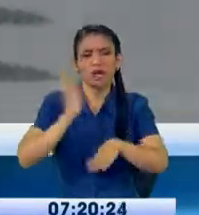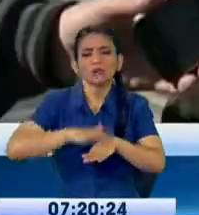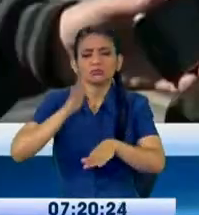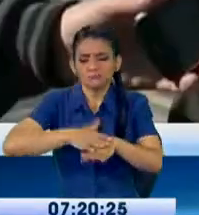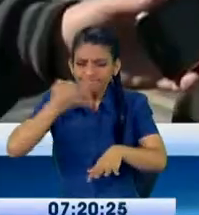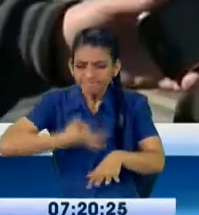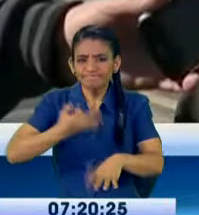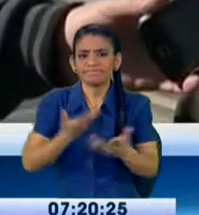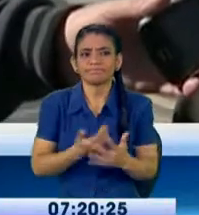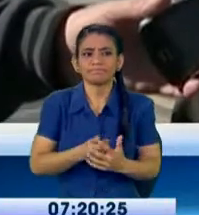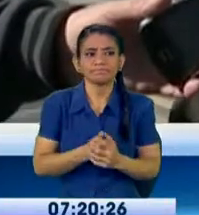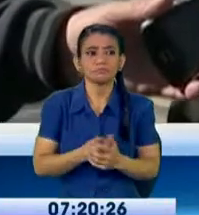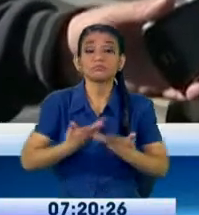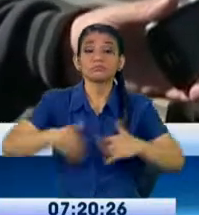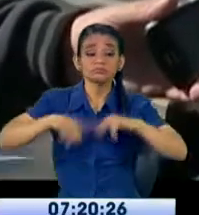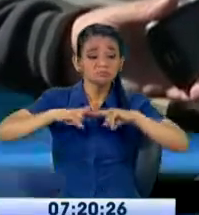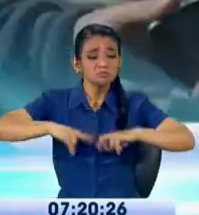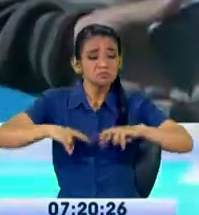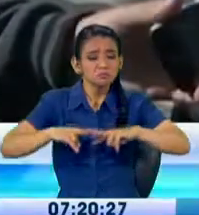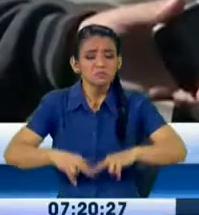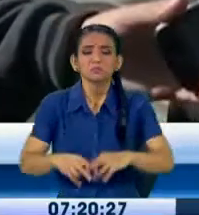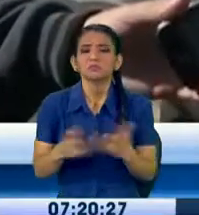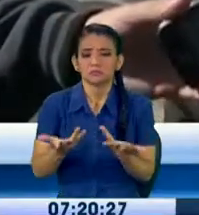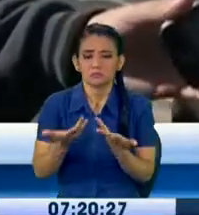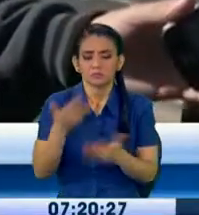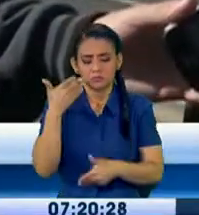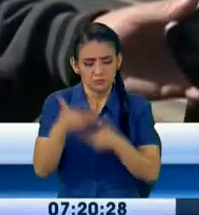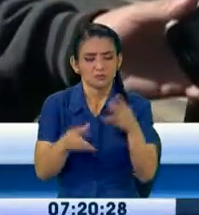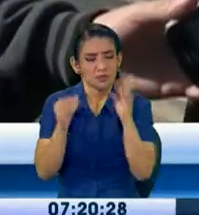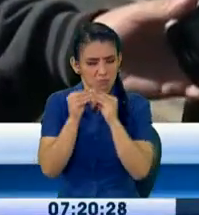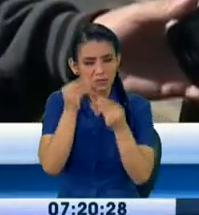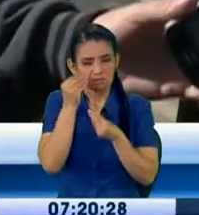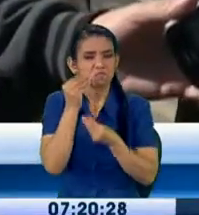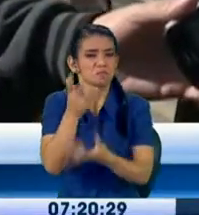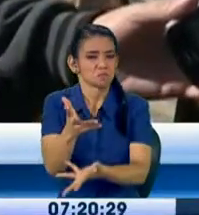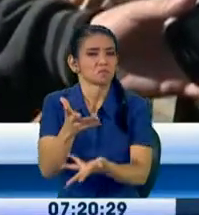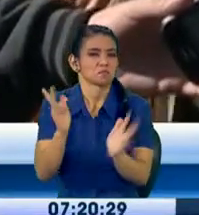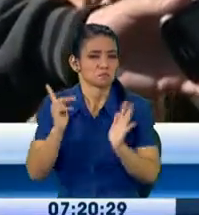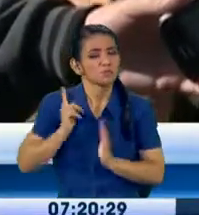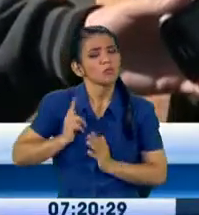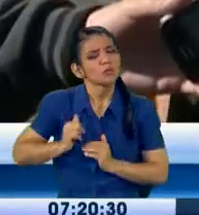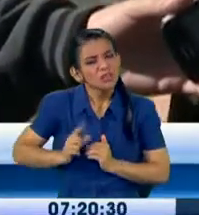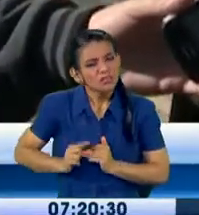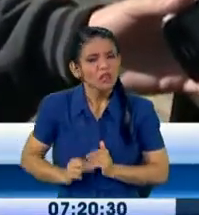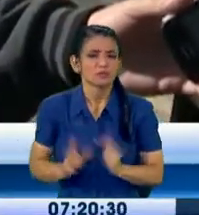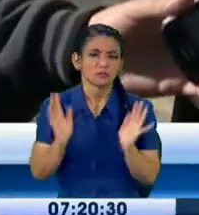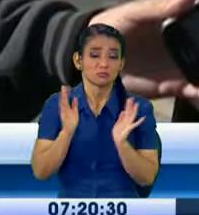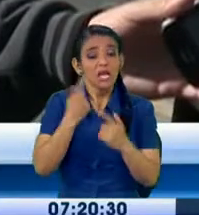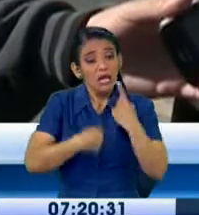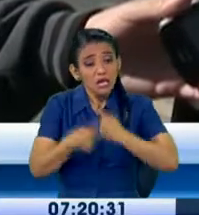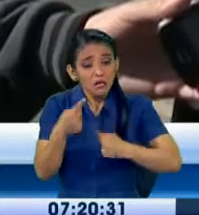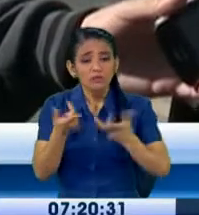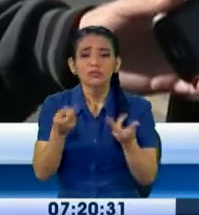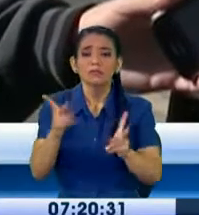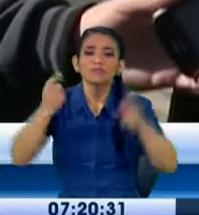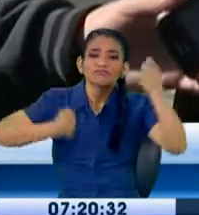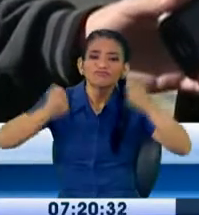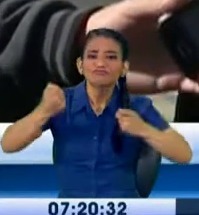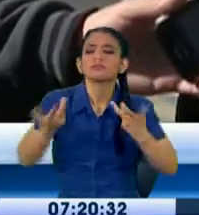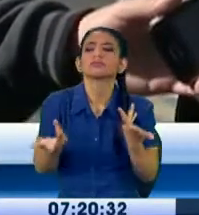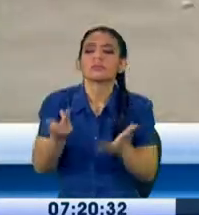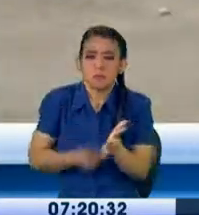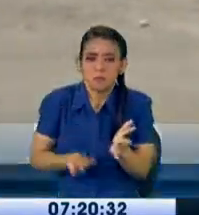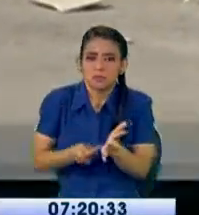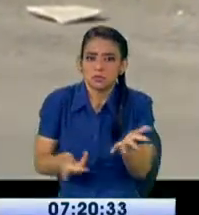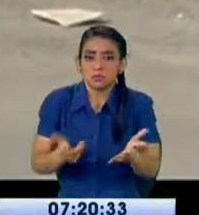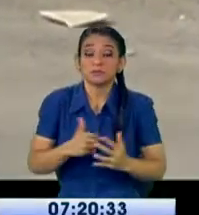accidente. Estamos investigando para poder darles a conocer más exactamente los heridos y los conductores directamente donde se